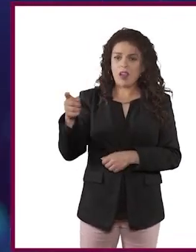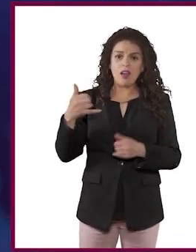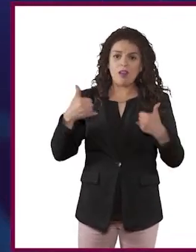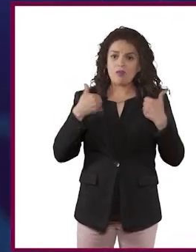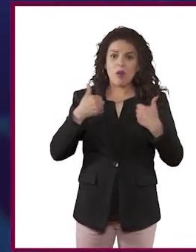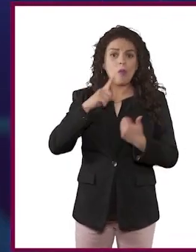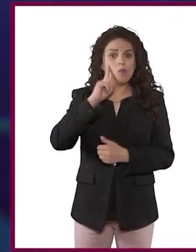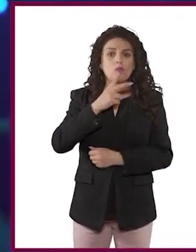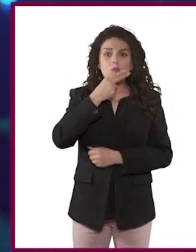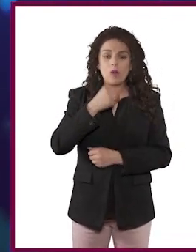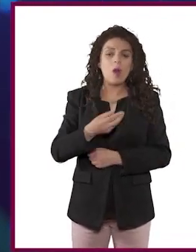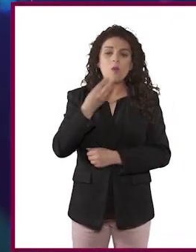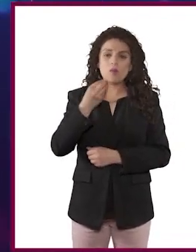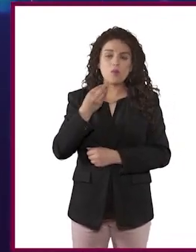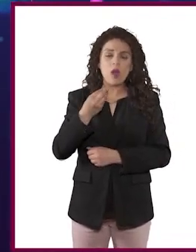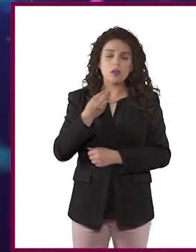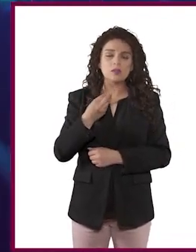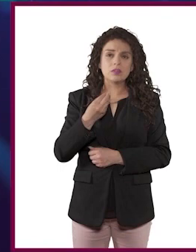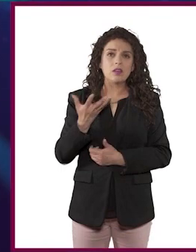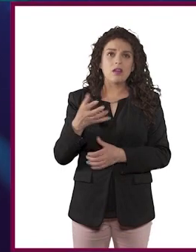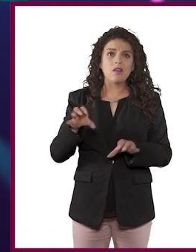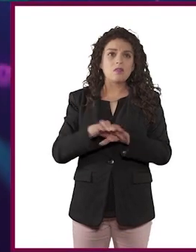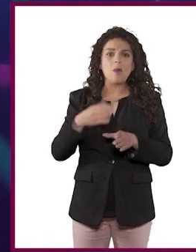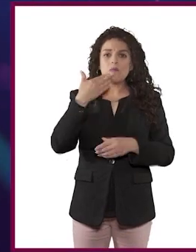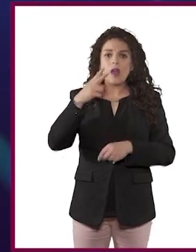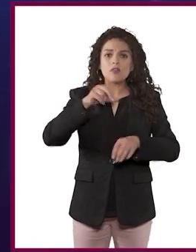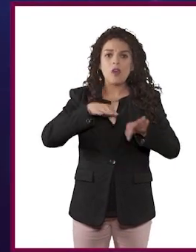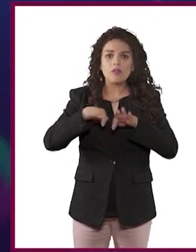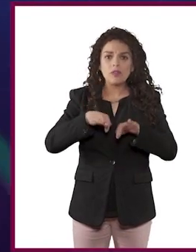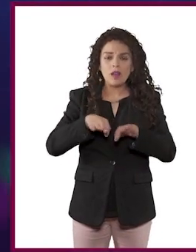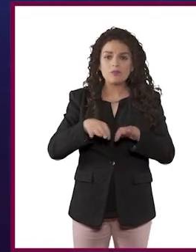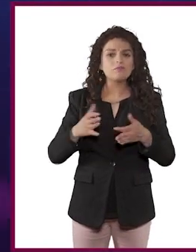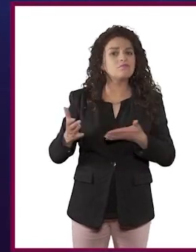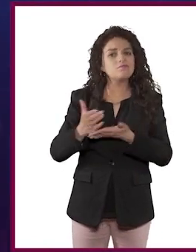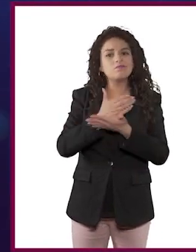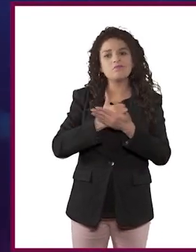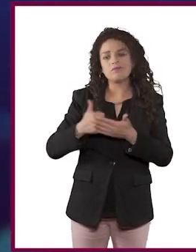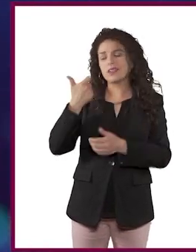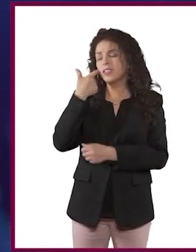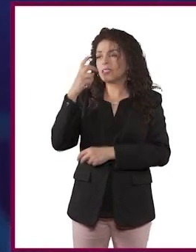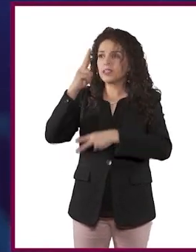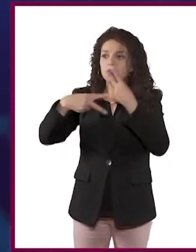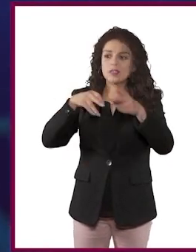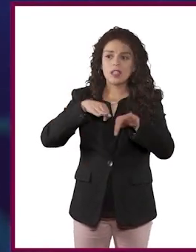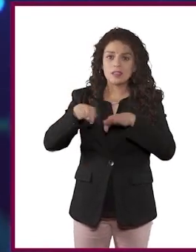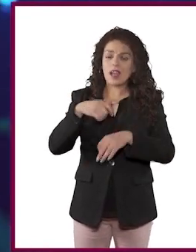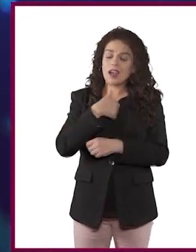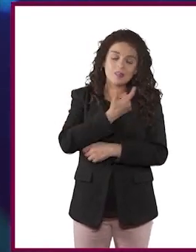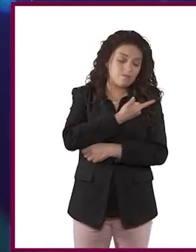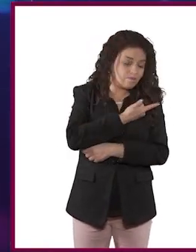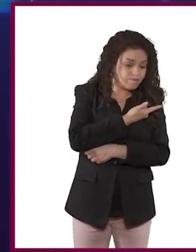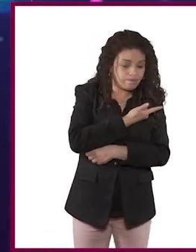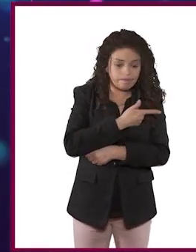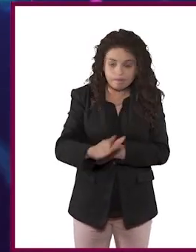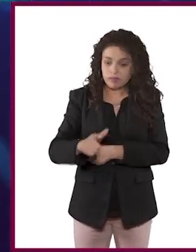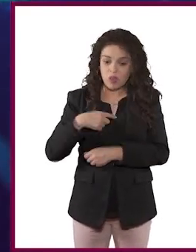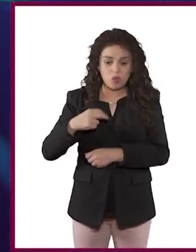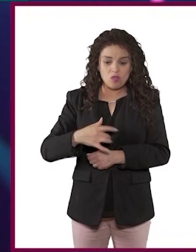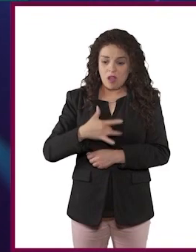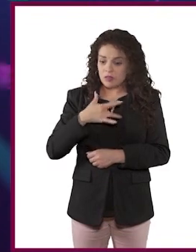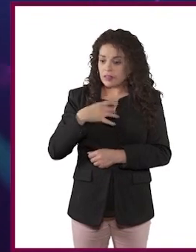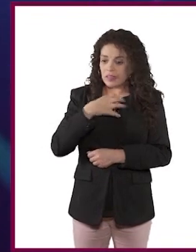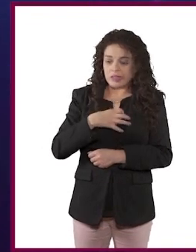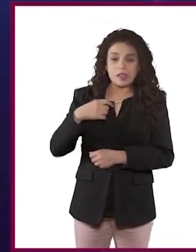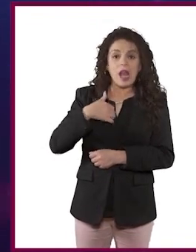los chicos y las chicas, ¿no? Para empezar, podemos tener una situación de evitación. Ya no quiero ir a trabajar, ya no me gusta, ¿no? Ya no